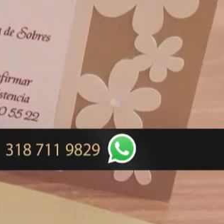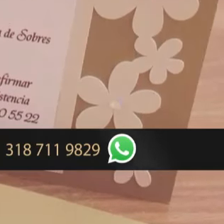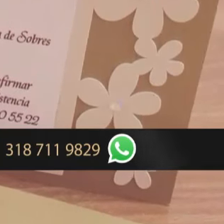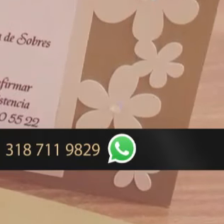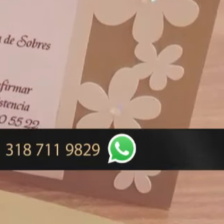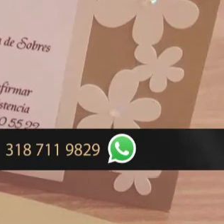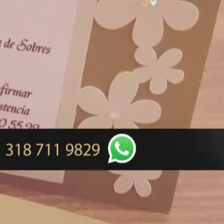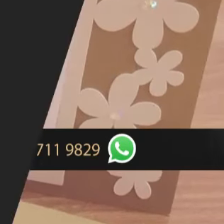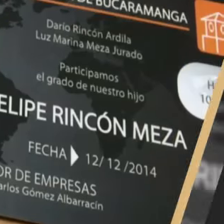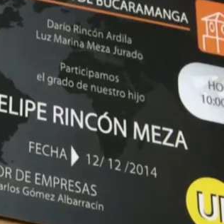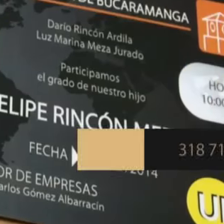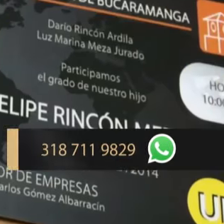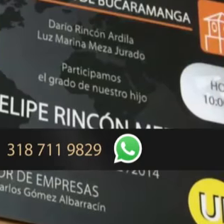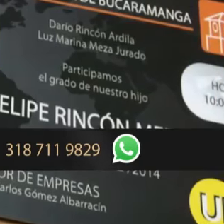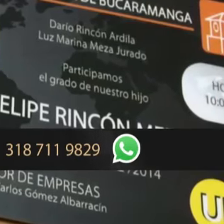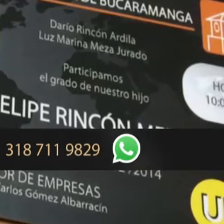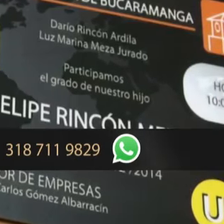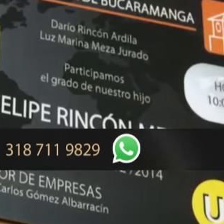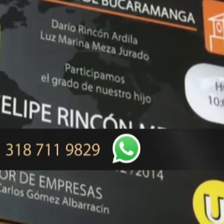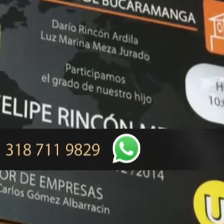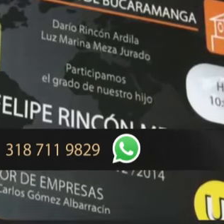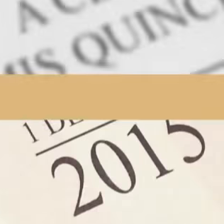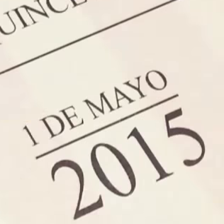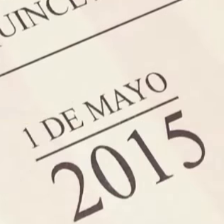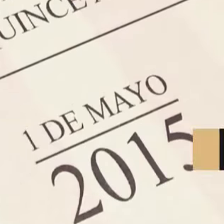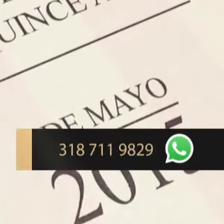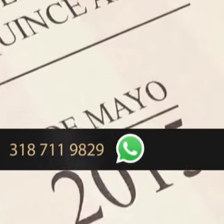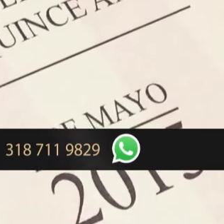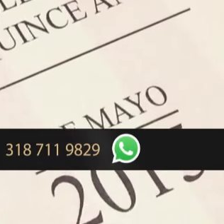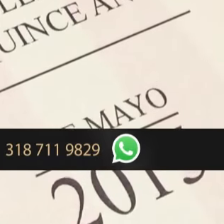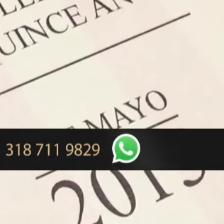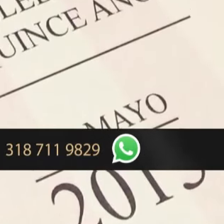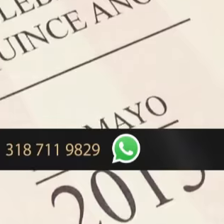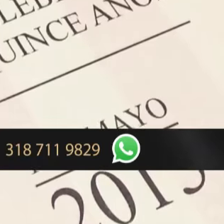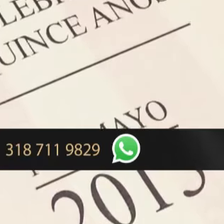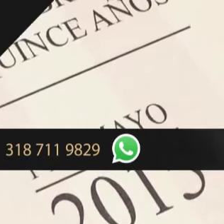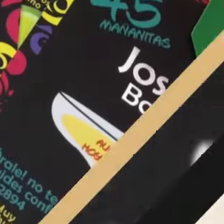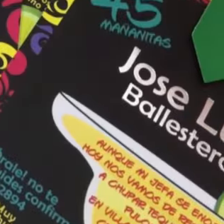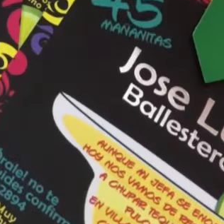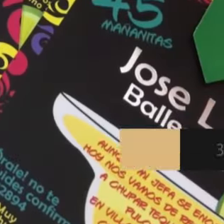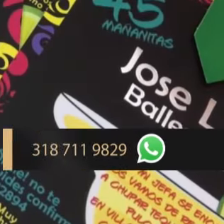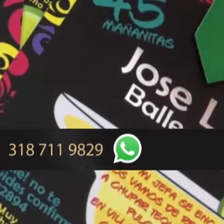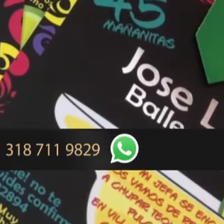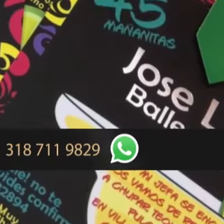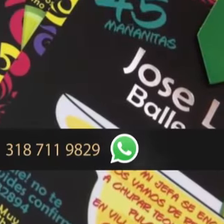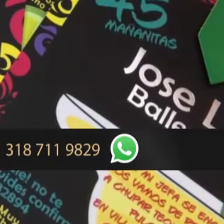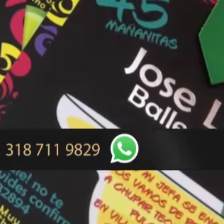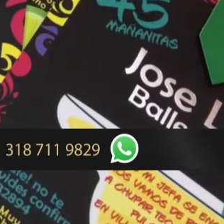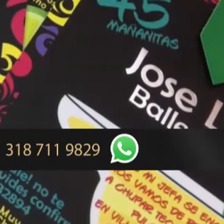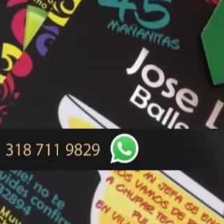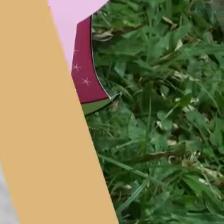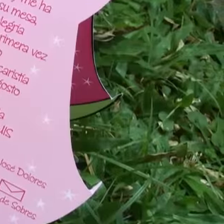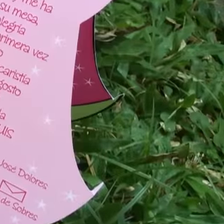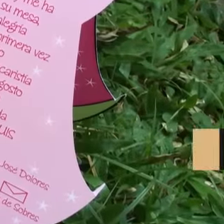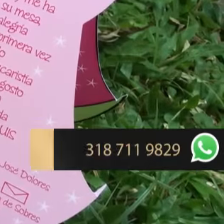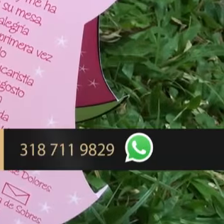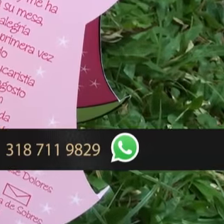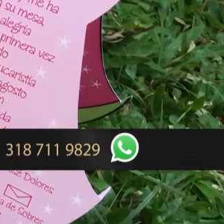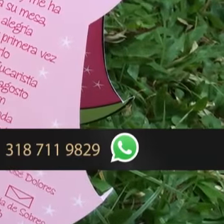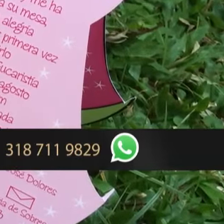de calidad, la mejor atención personalizada y diseños de vanguardia para compartir cada uno de esos momentos especiales. Comuníquese